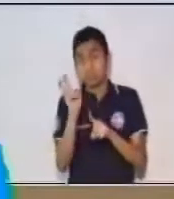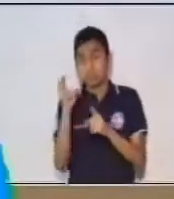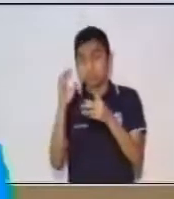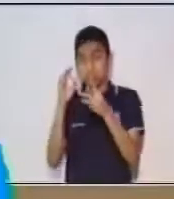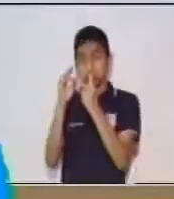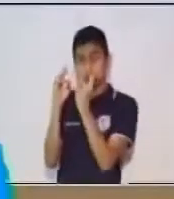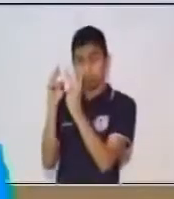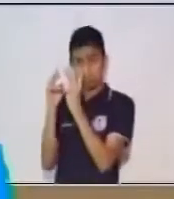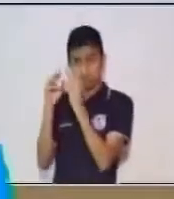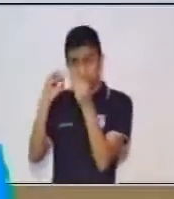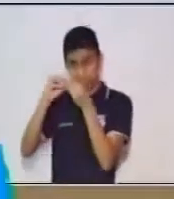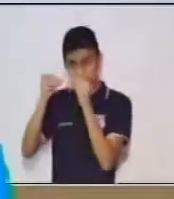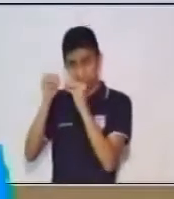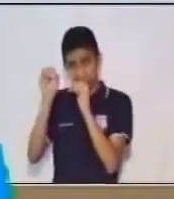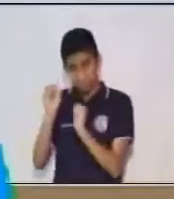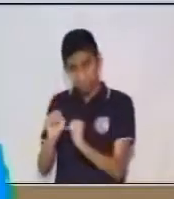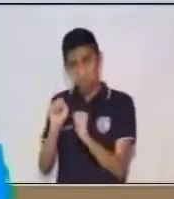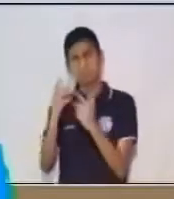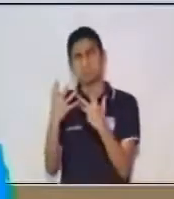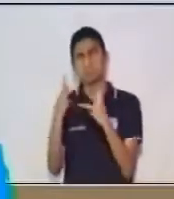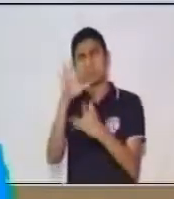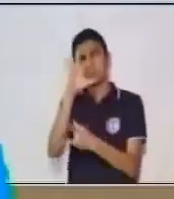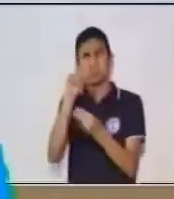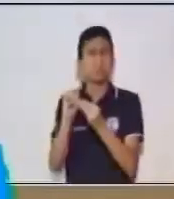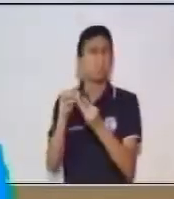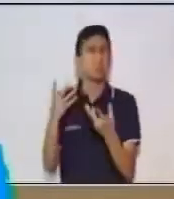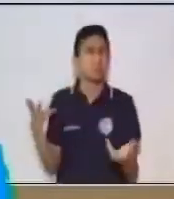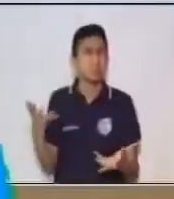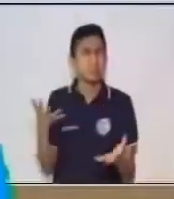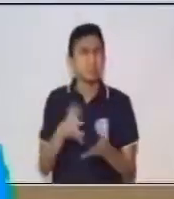números multiplicados nos deben de dar